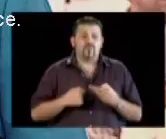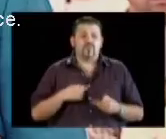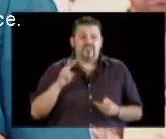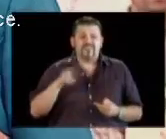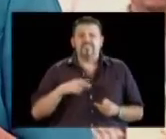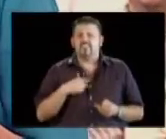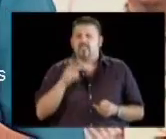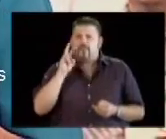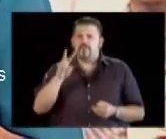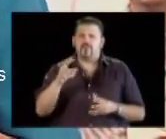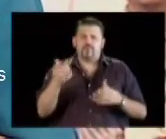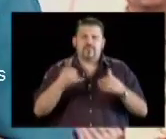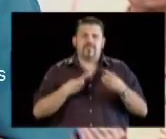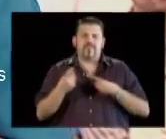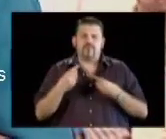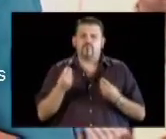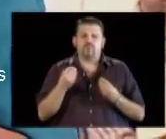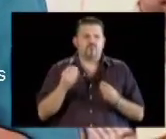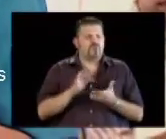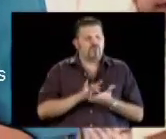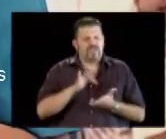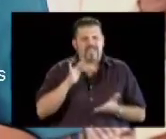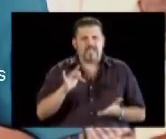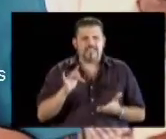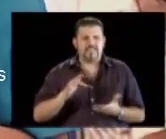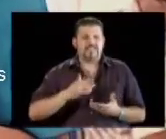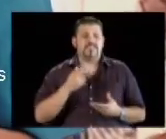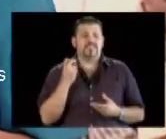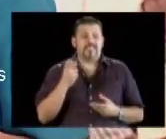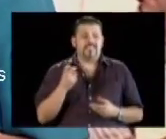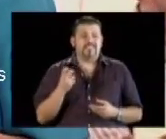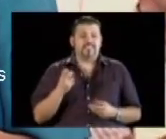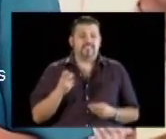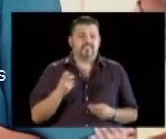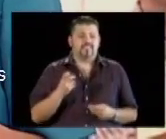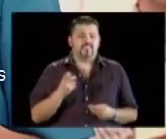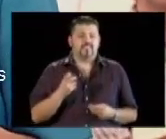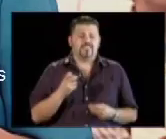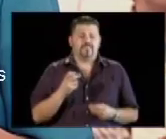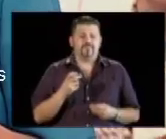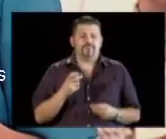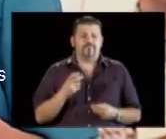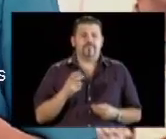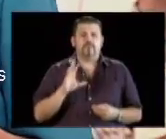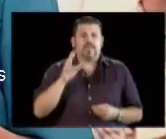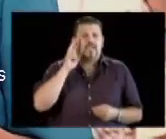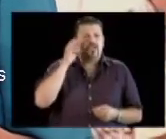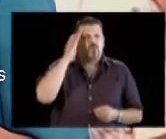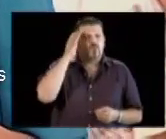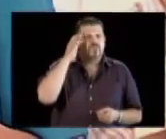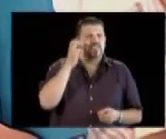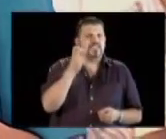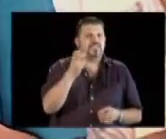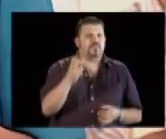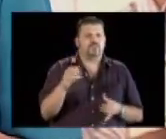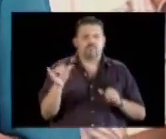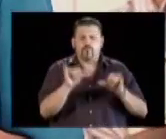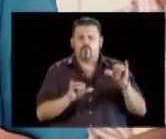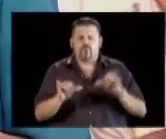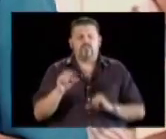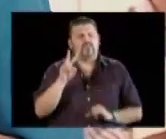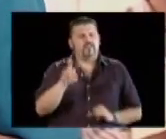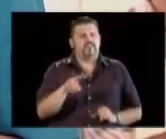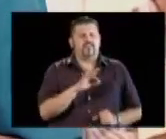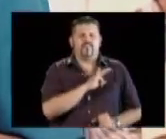de ellos. Agradezco mucho el haber conocido estos productos y felicito